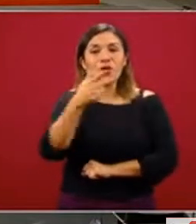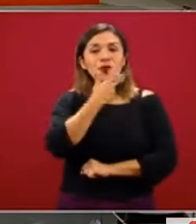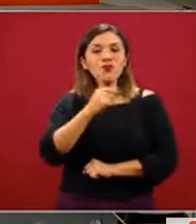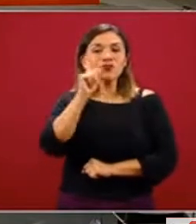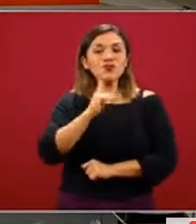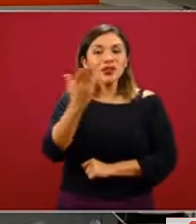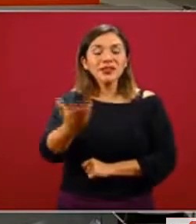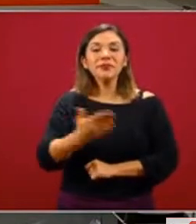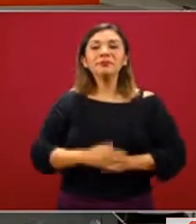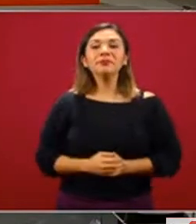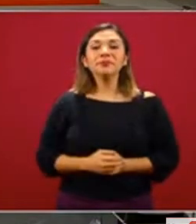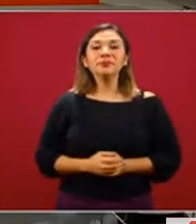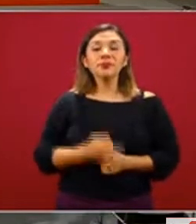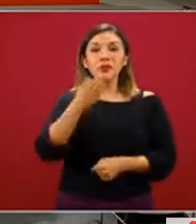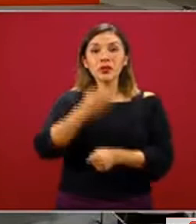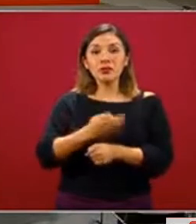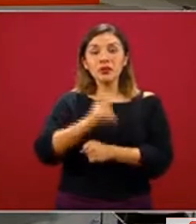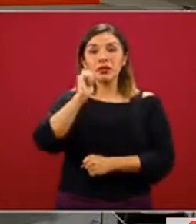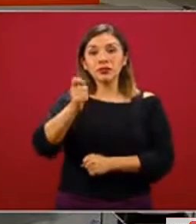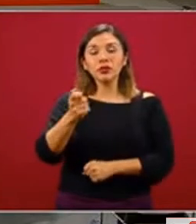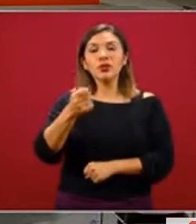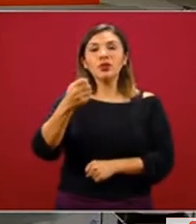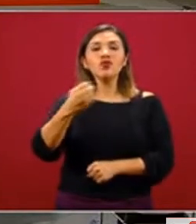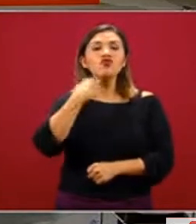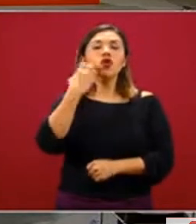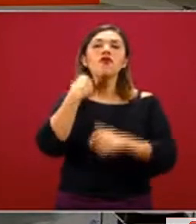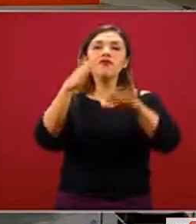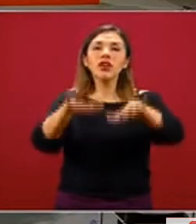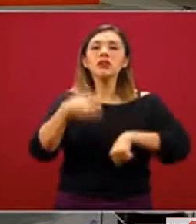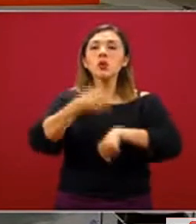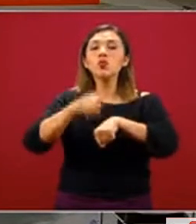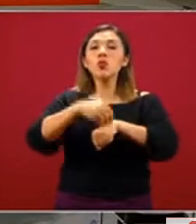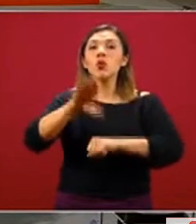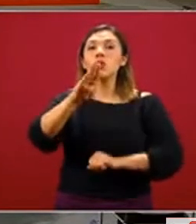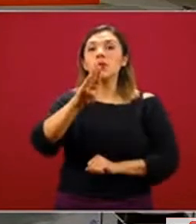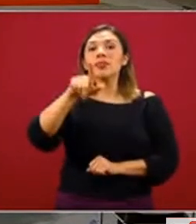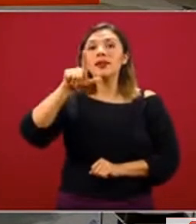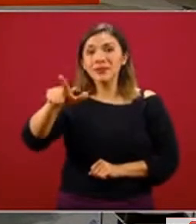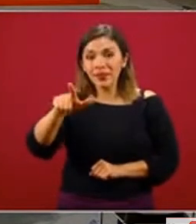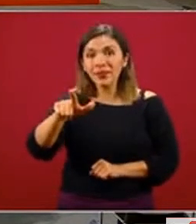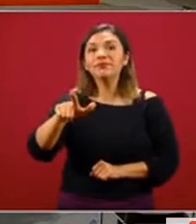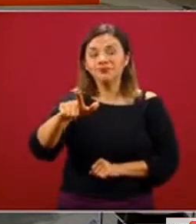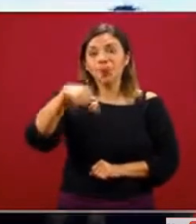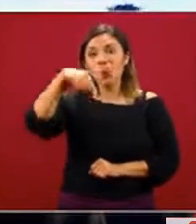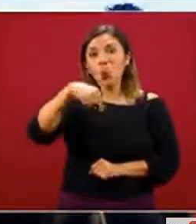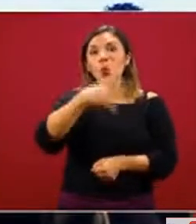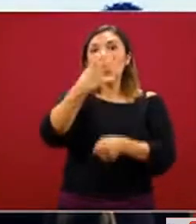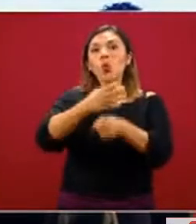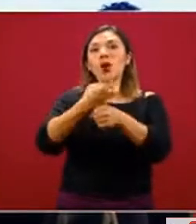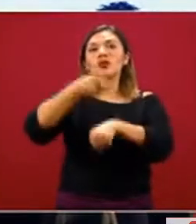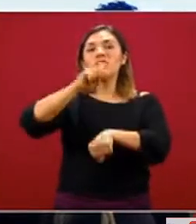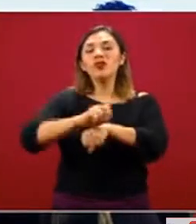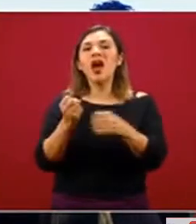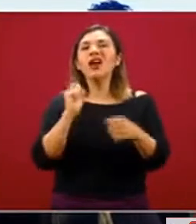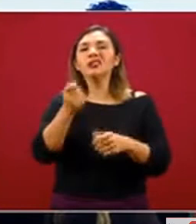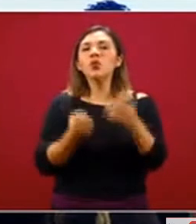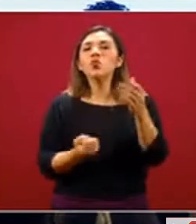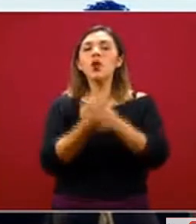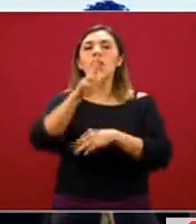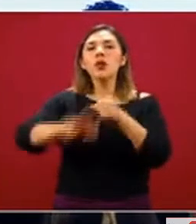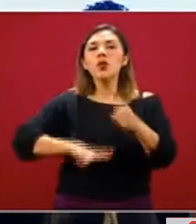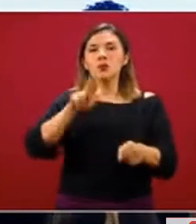todos. Estamos en nuestra conferencia vespertina número 97, cuarto día ya de esta nueva